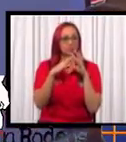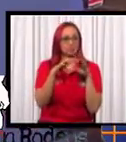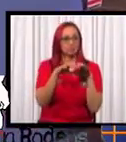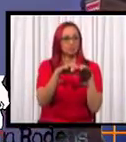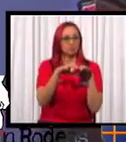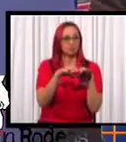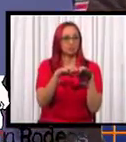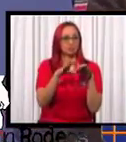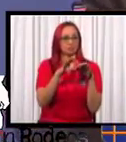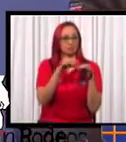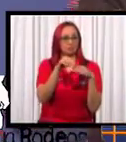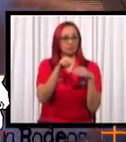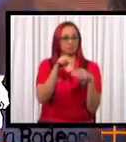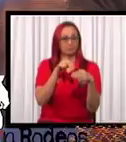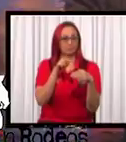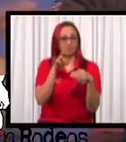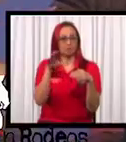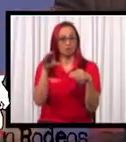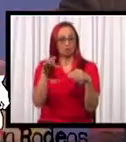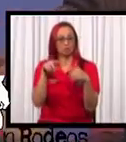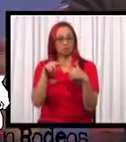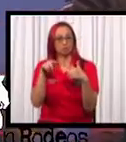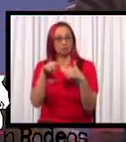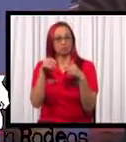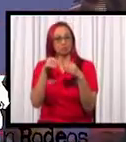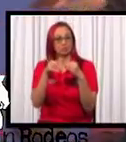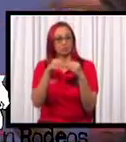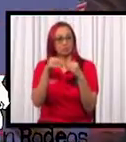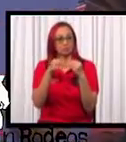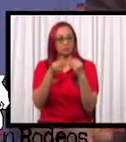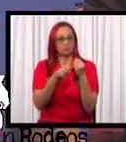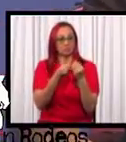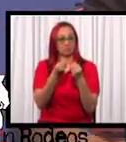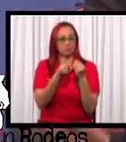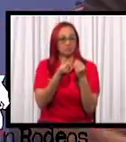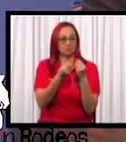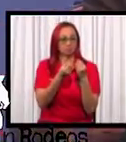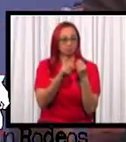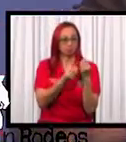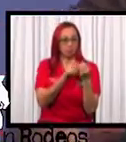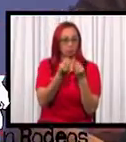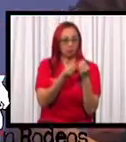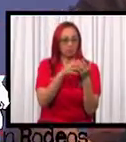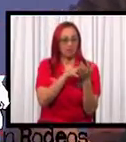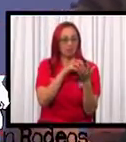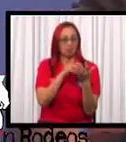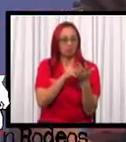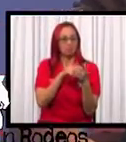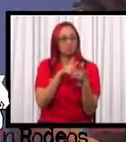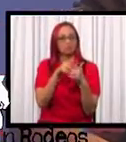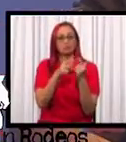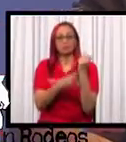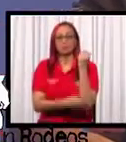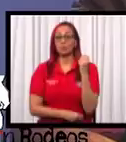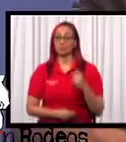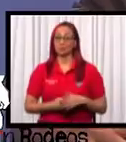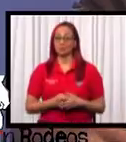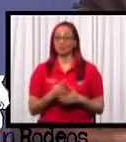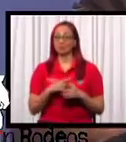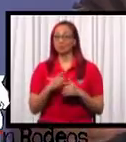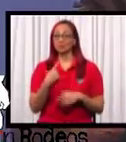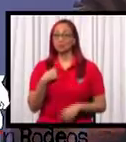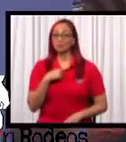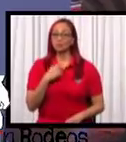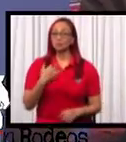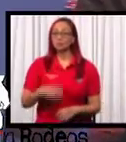los cantones costeros, que es donde se produce arroz específicamente, ¿verdad? Son cantones pobres, entonces nosotros ya no queremos